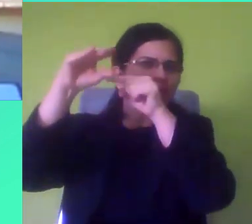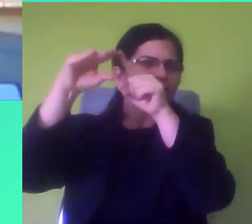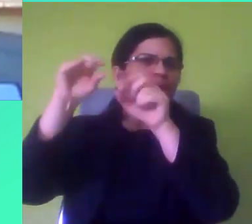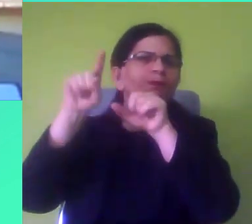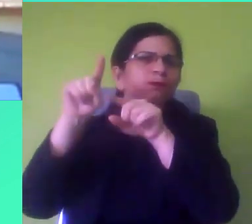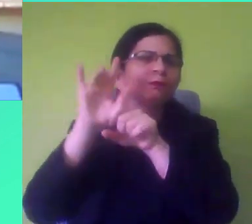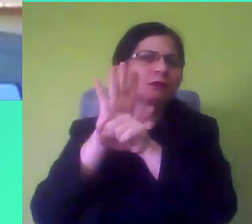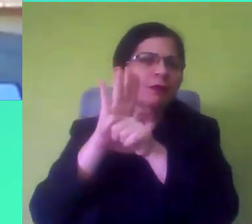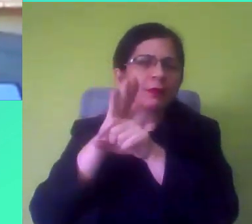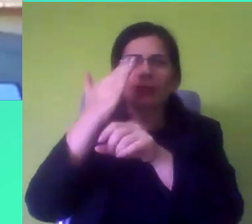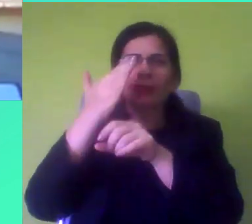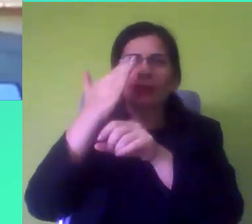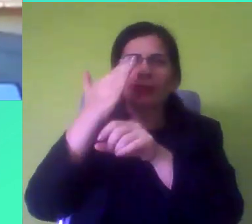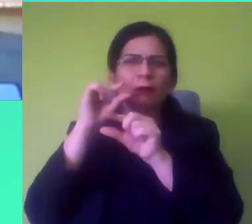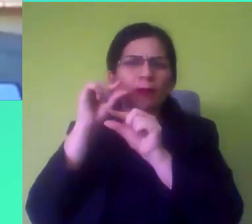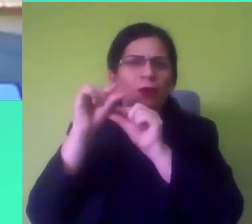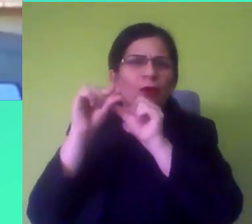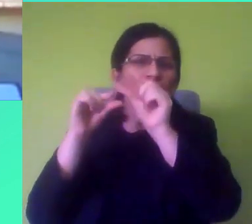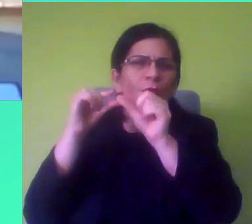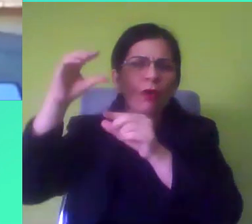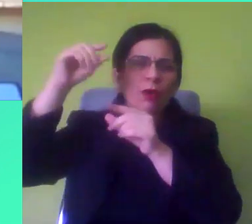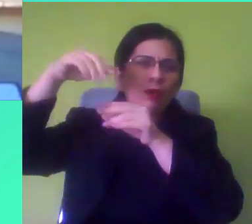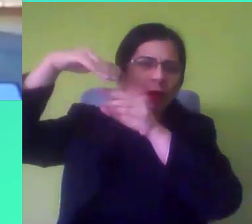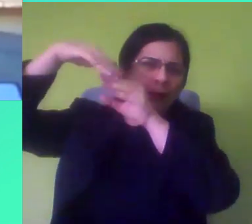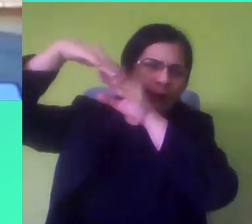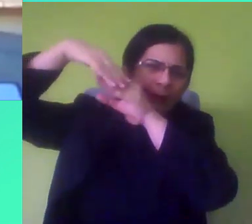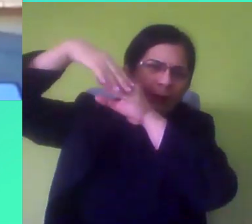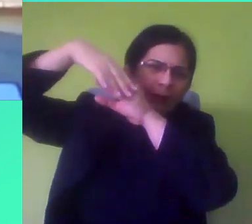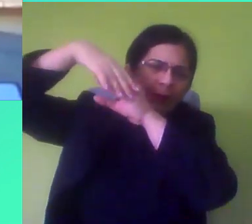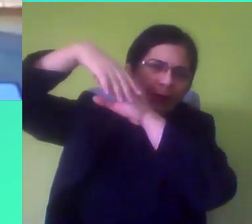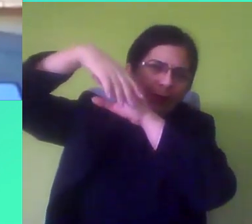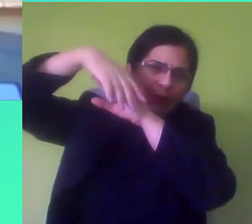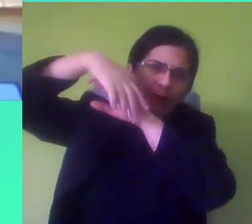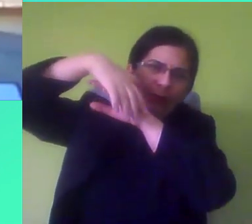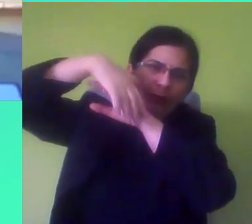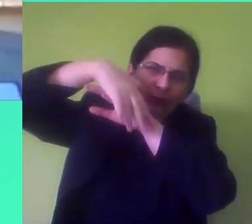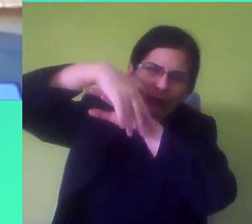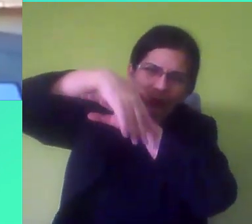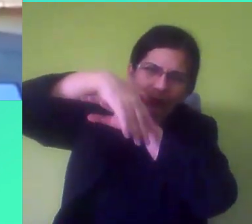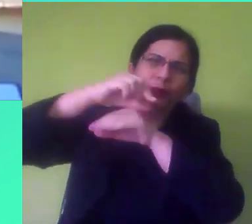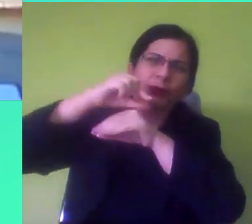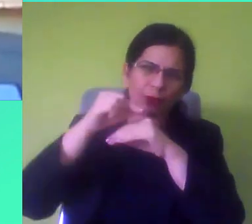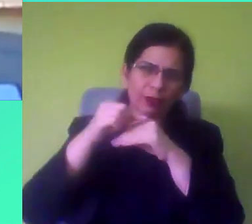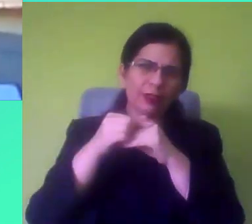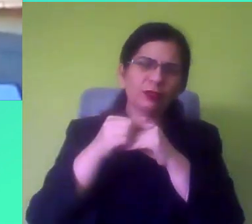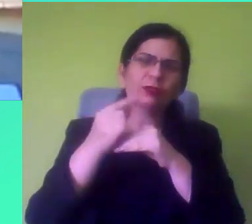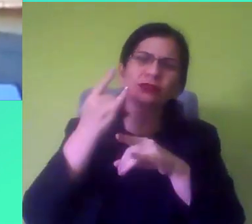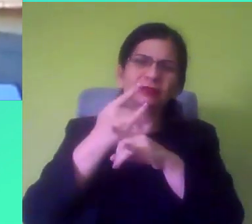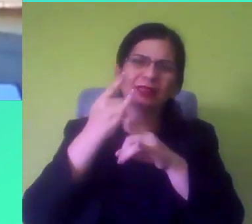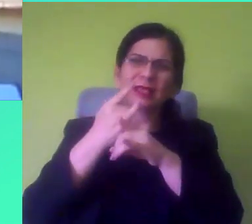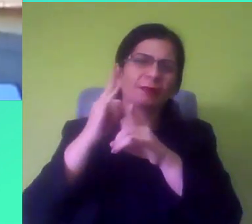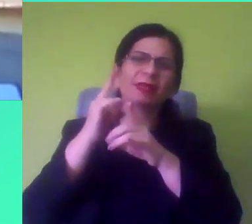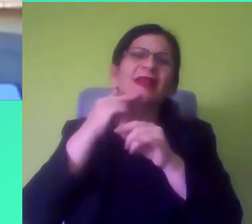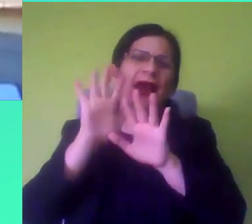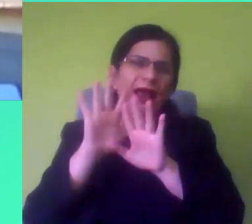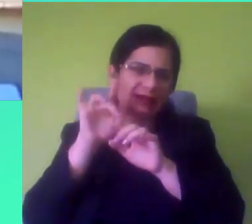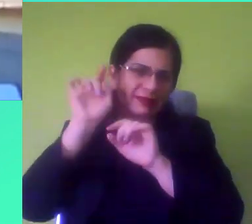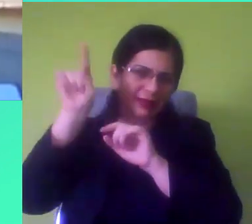hielo comienza a fluir. Y entonces al fluir, sobre todo fluye pendiente abajo,